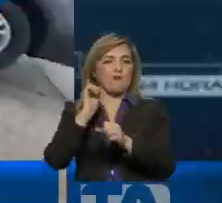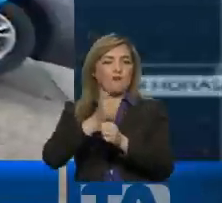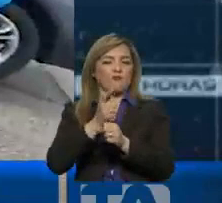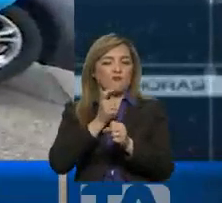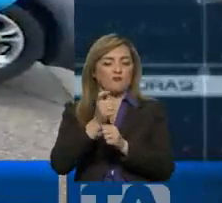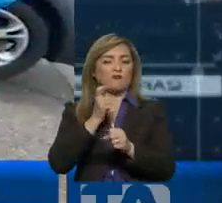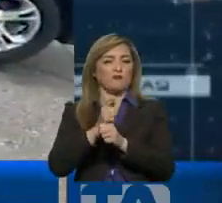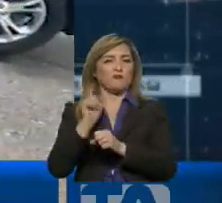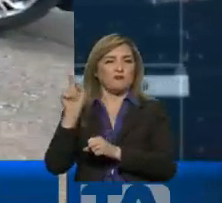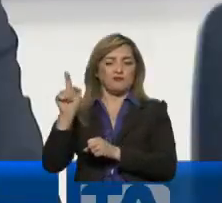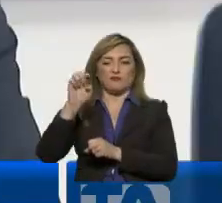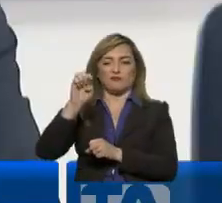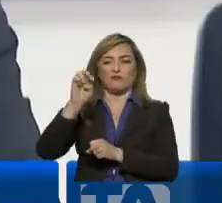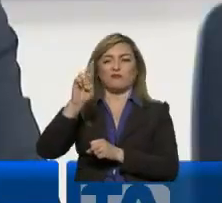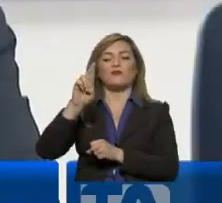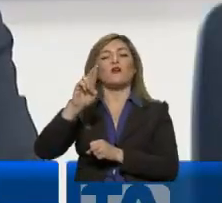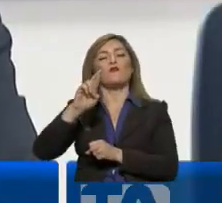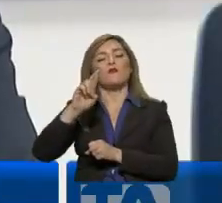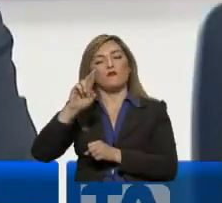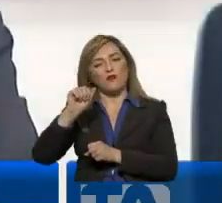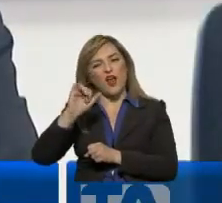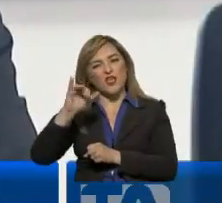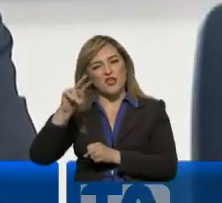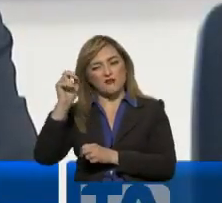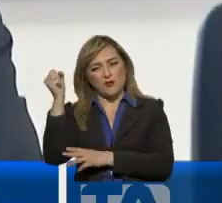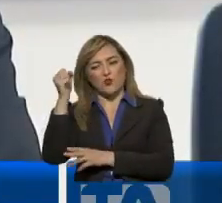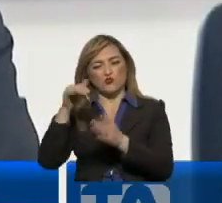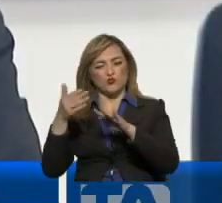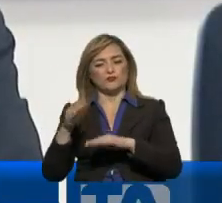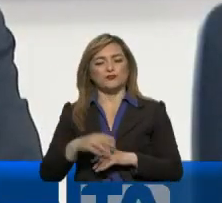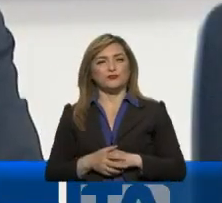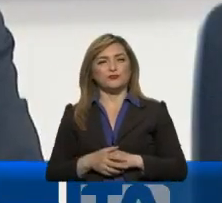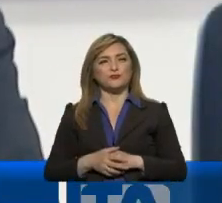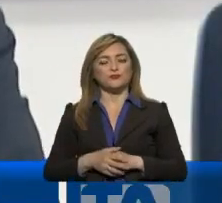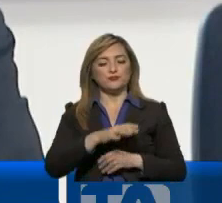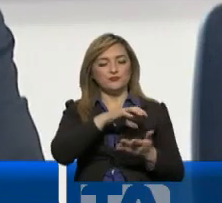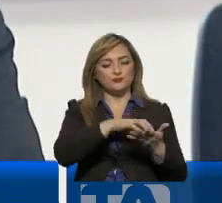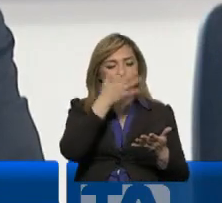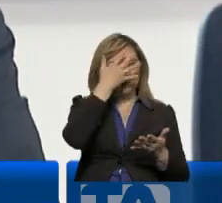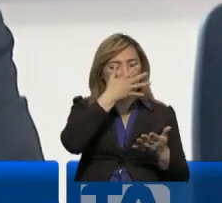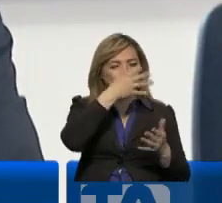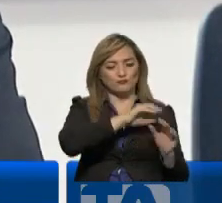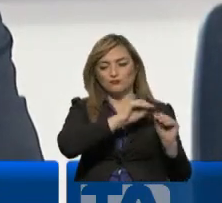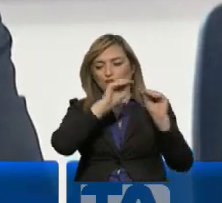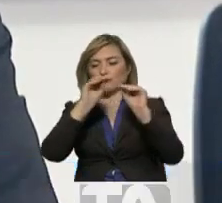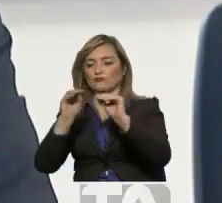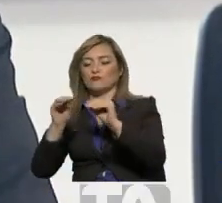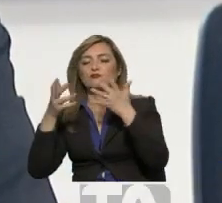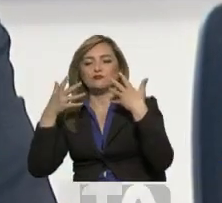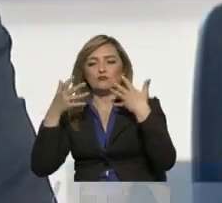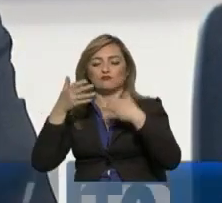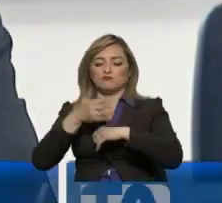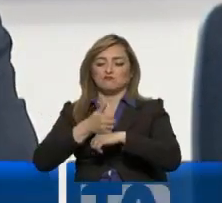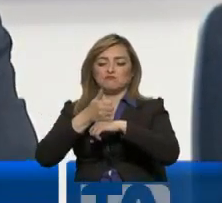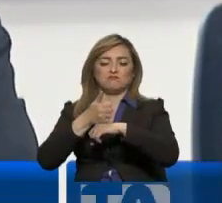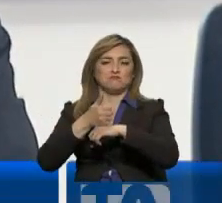de captura por el caso Ruales. Está siendo trasladado desde la provincia de Esmeraldas hasta la ciudad de Guayaquil, donde será puesto a disposición de la